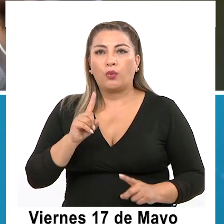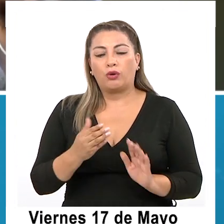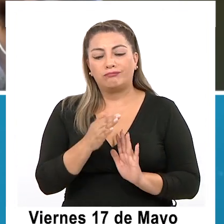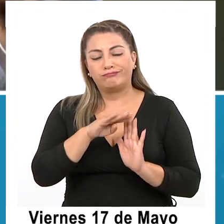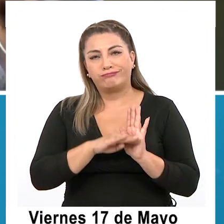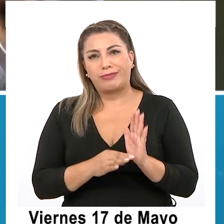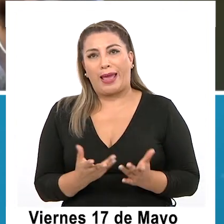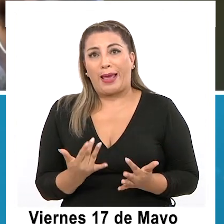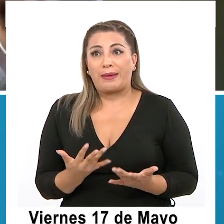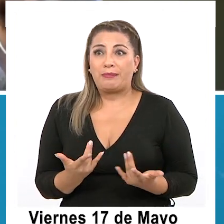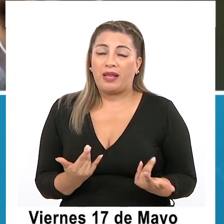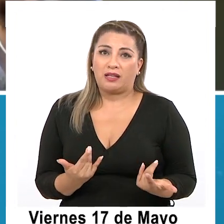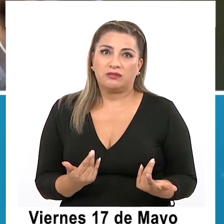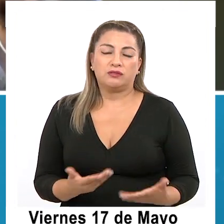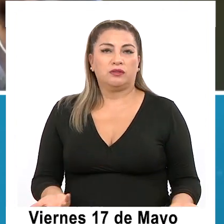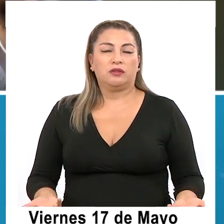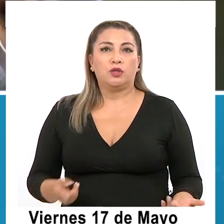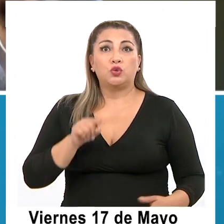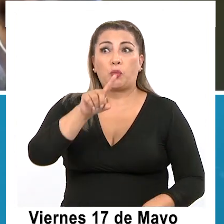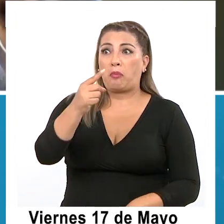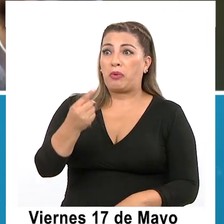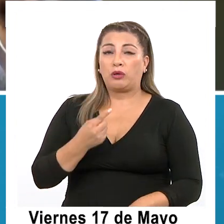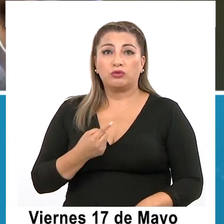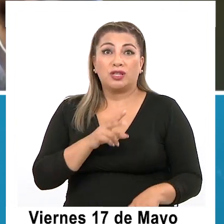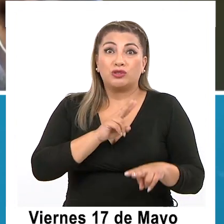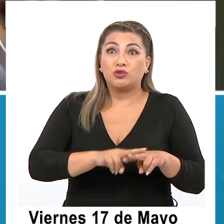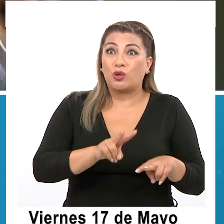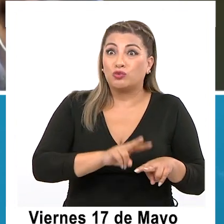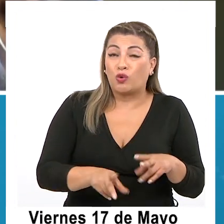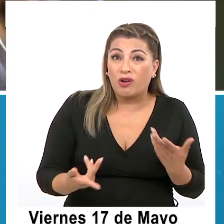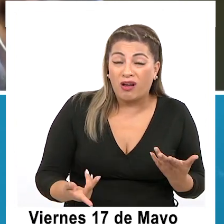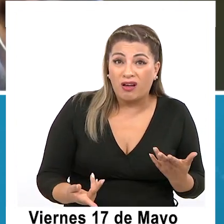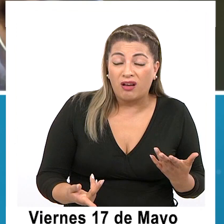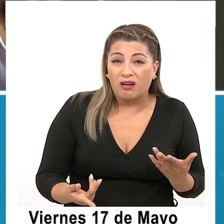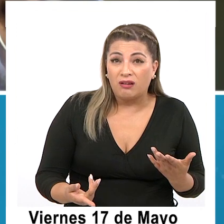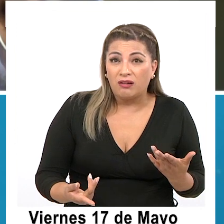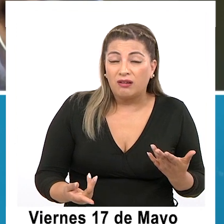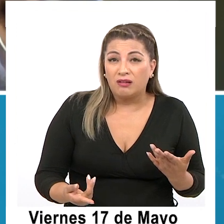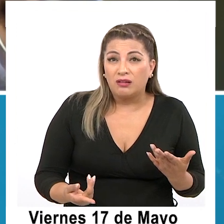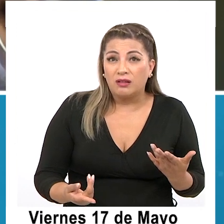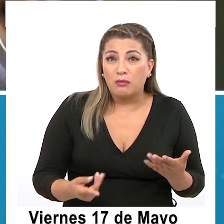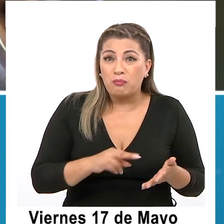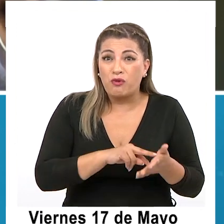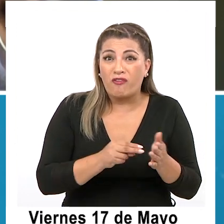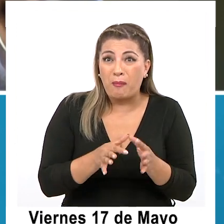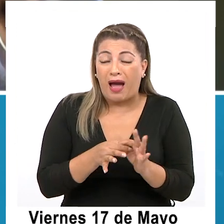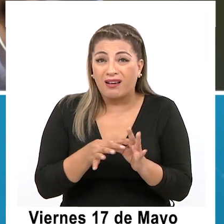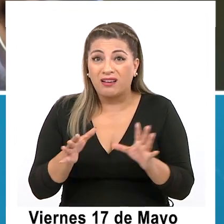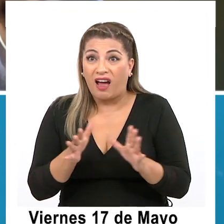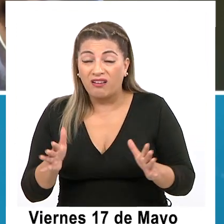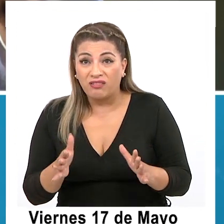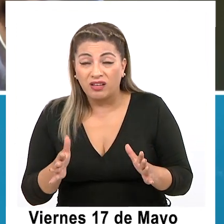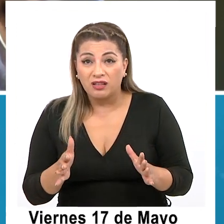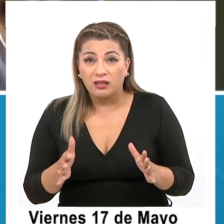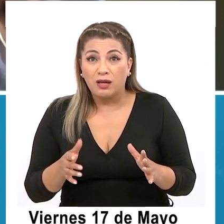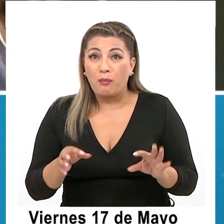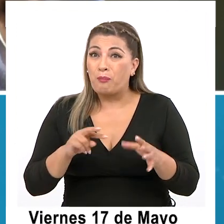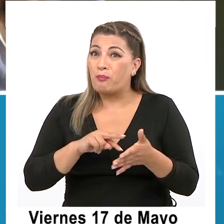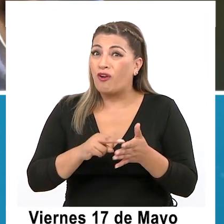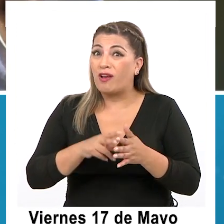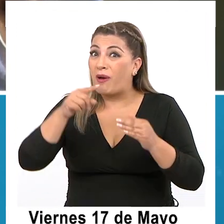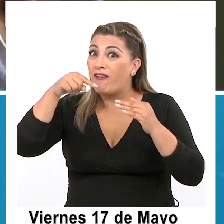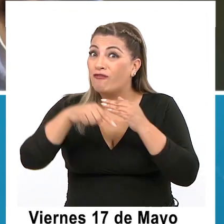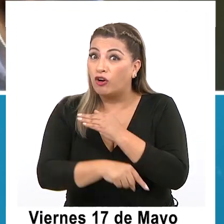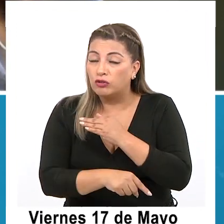no terminan nunca. Por lo tanto, si tú me preguntas, se resuelve un escollo, se resuelve el problema más grave, pero el problema de fondo